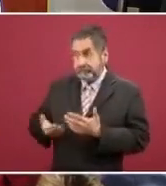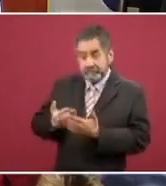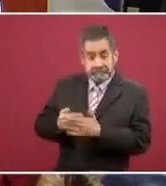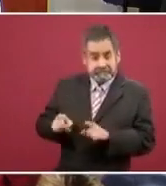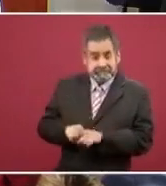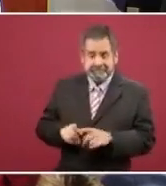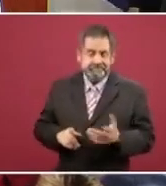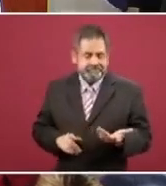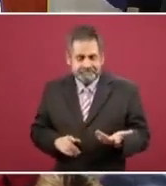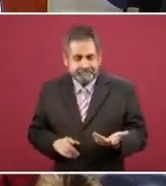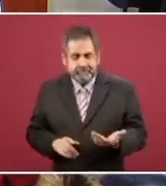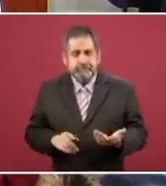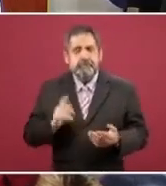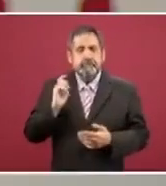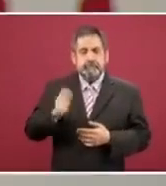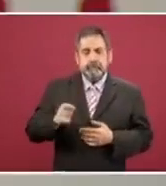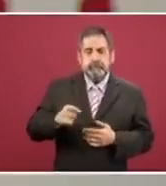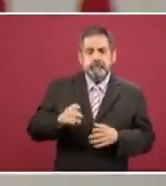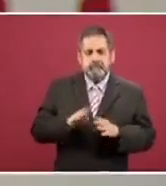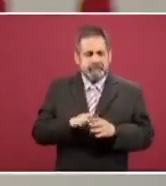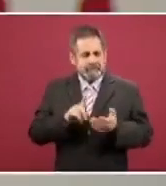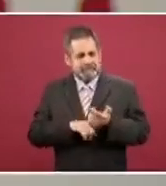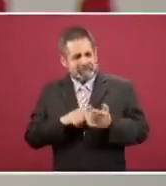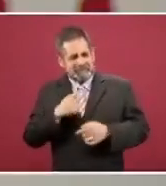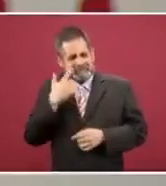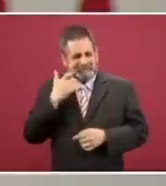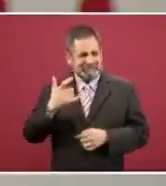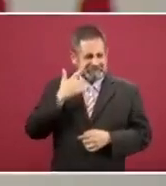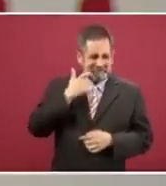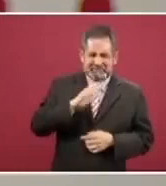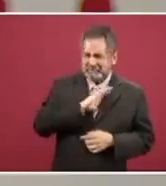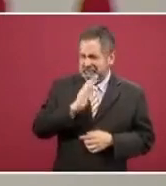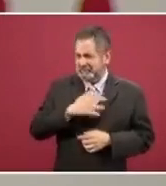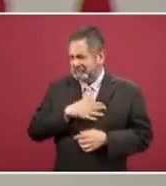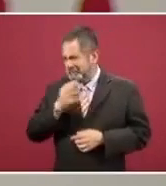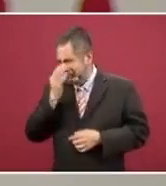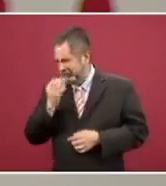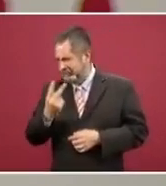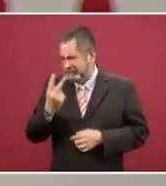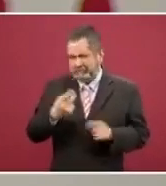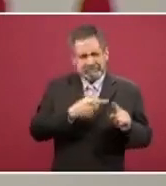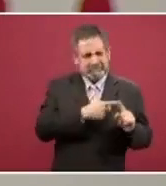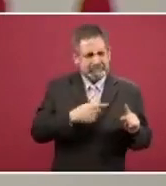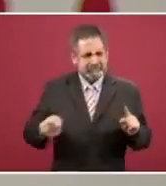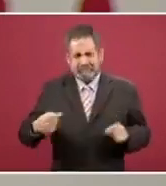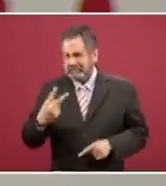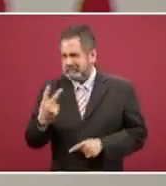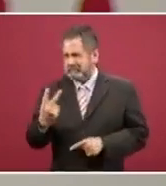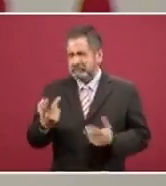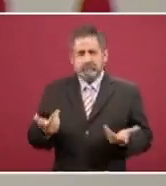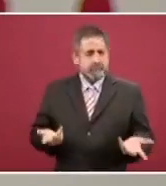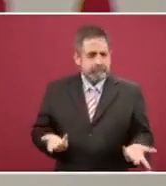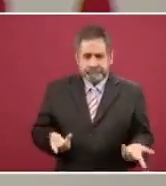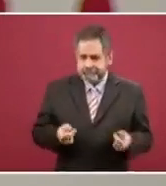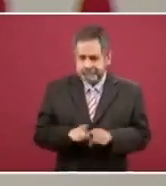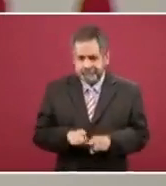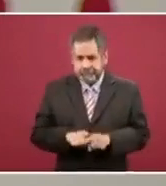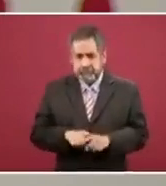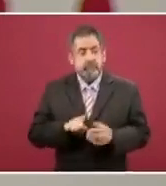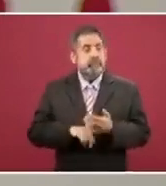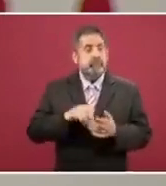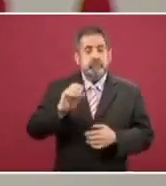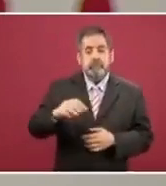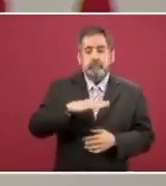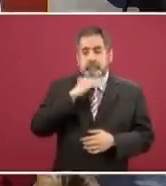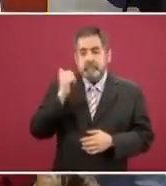México, deberíamos decir que es sospechoso que España tenga 2 casos a lo largo de todo un mes, o que Alemania